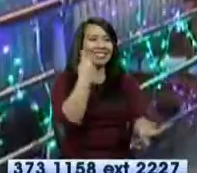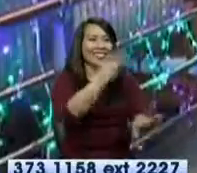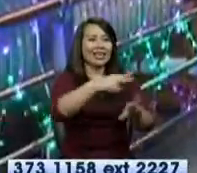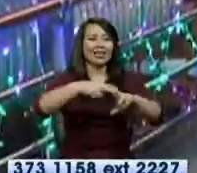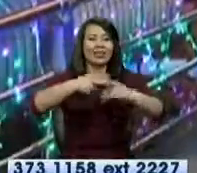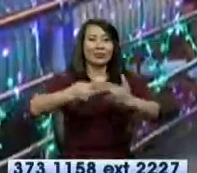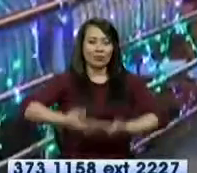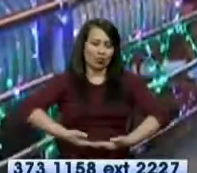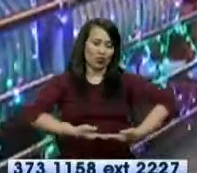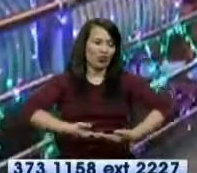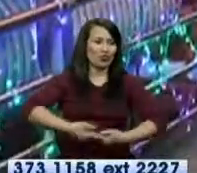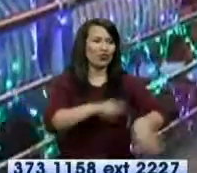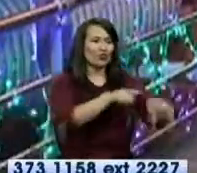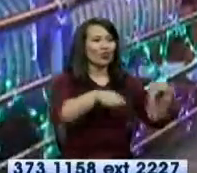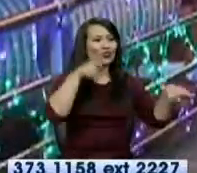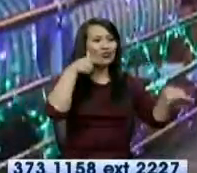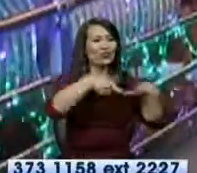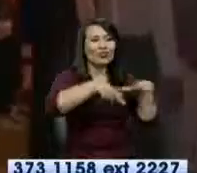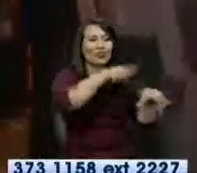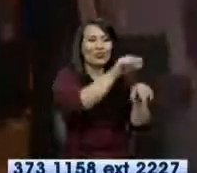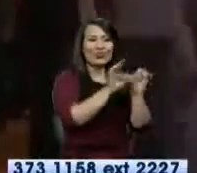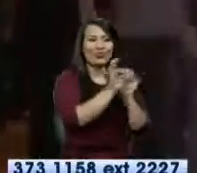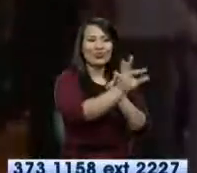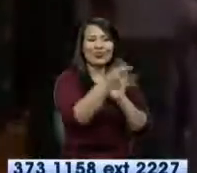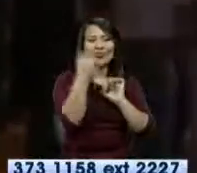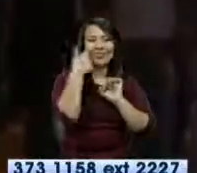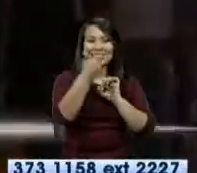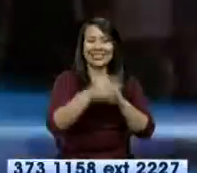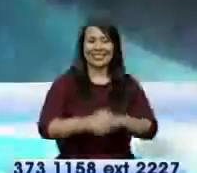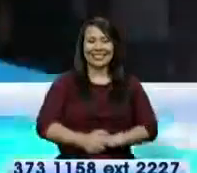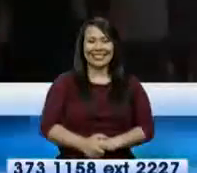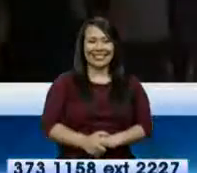fiesta navideña en este rincón de la patria.